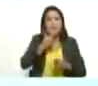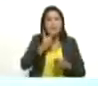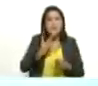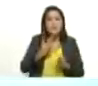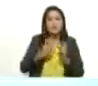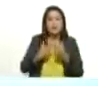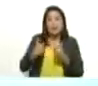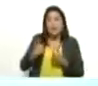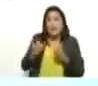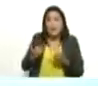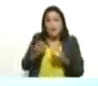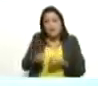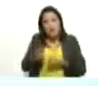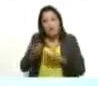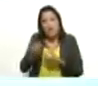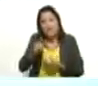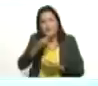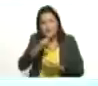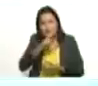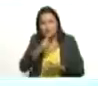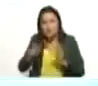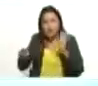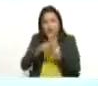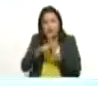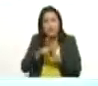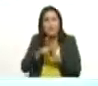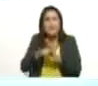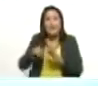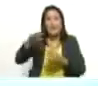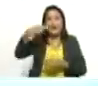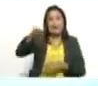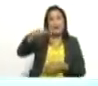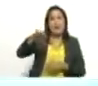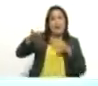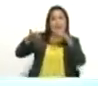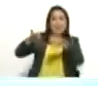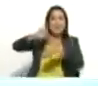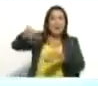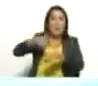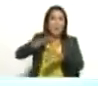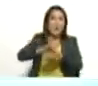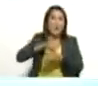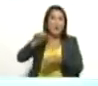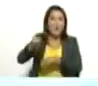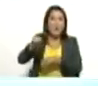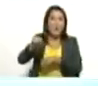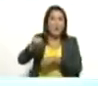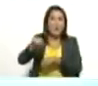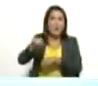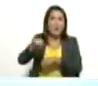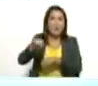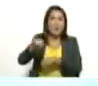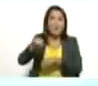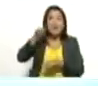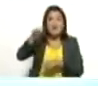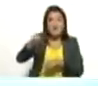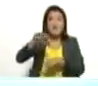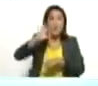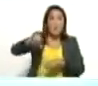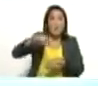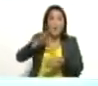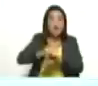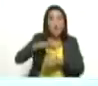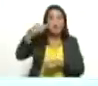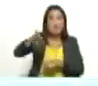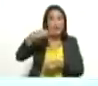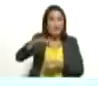enturbiar este acto nombrando a la rata de Juan Guaidó. Por eso es que la rata de Juan Guaidó